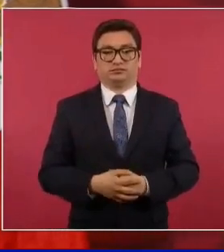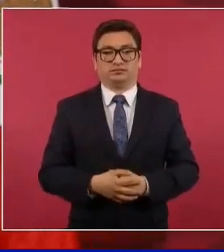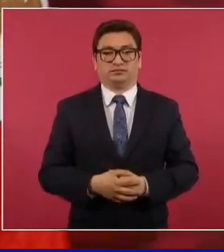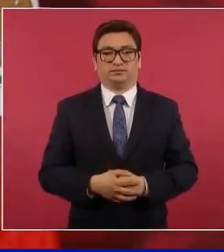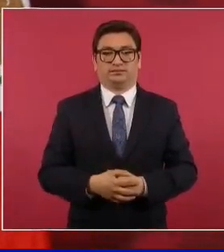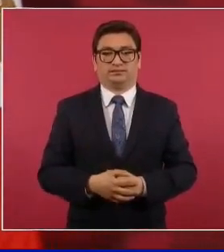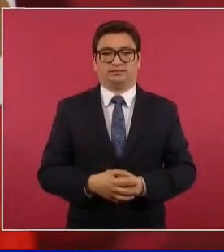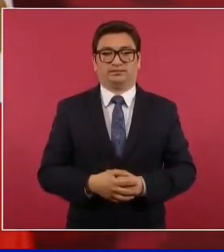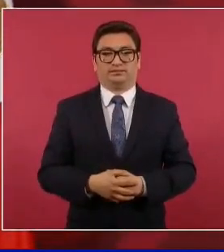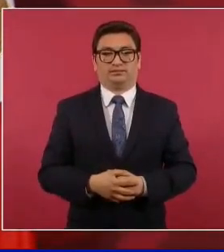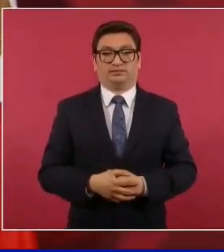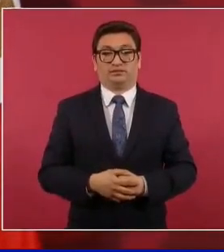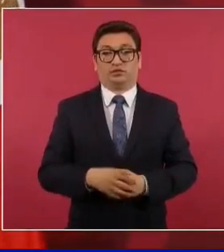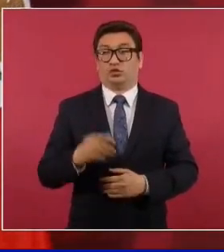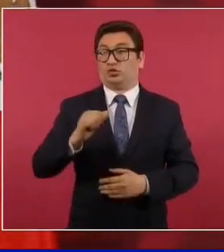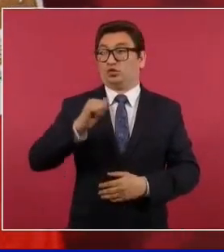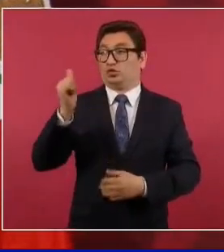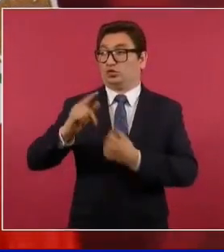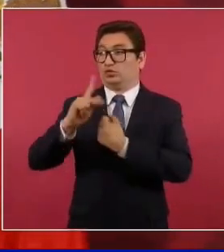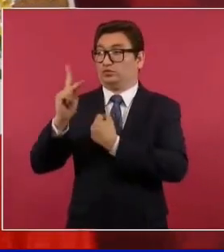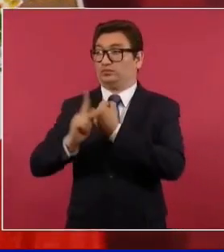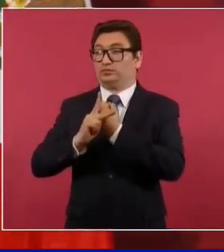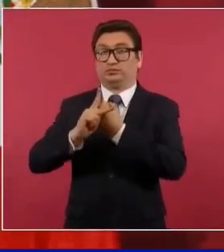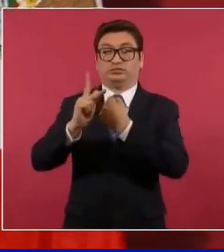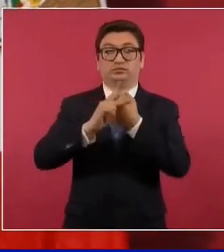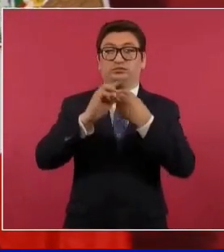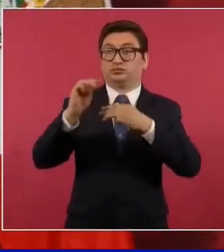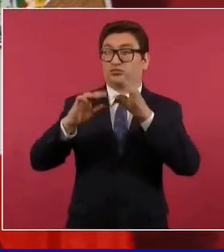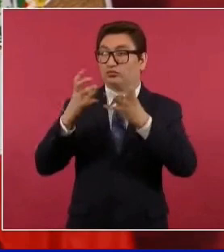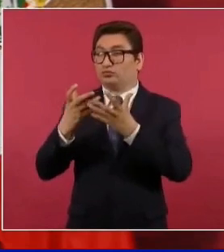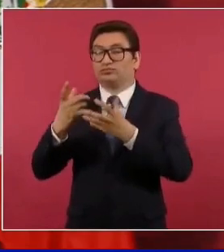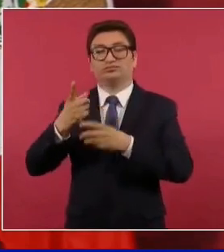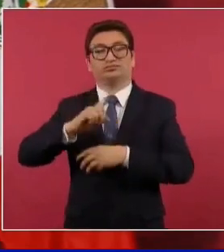como en ningún otro país del mundo,